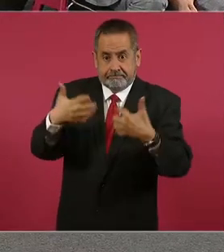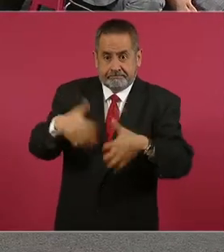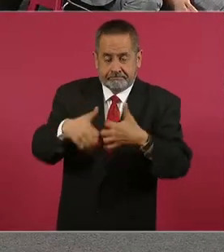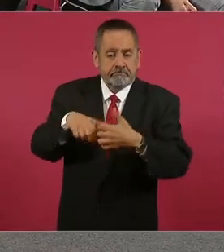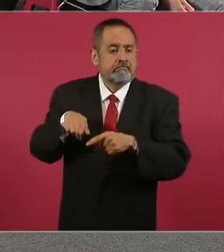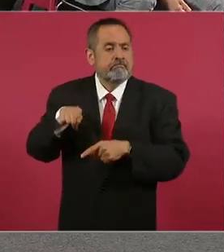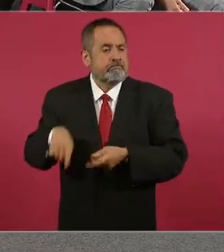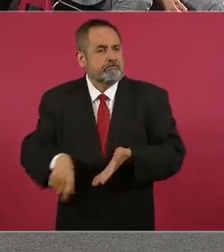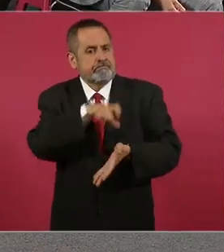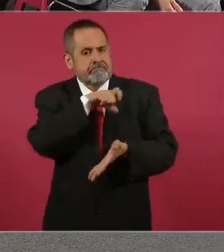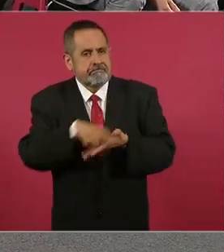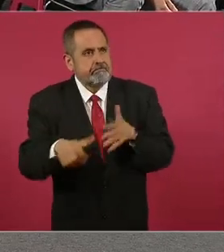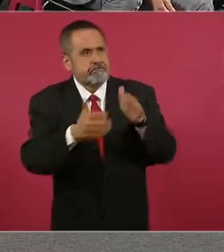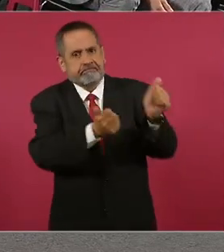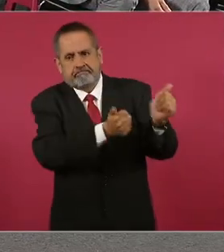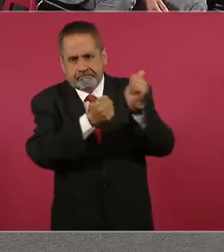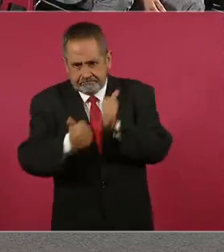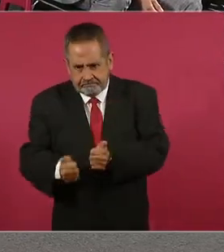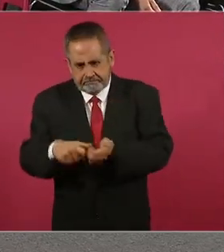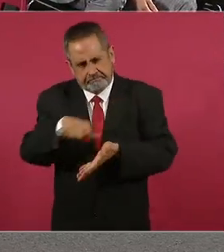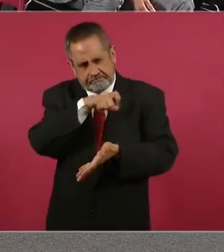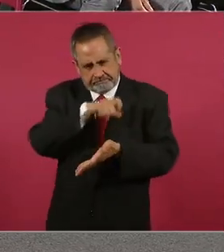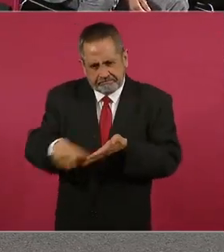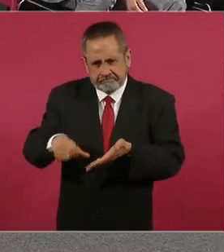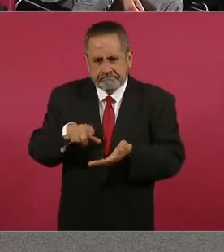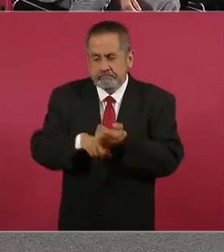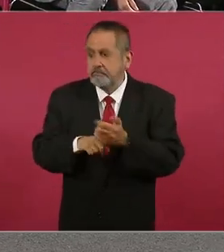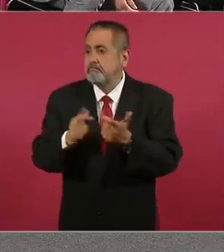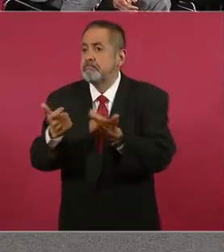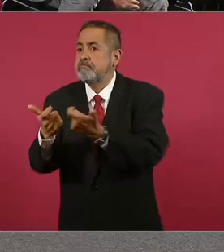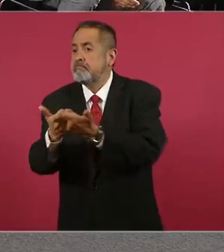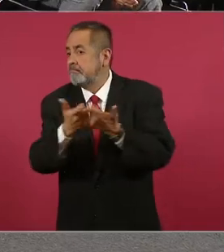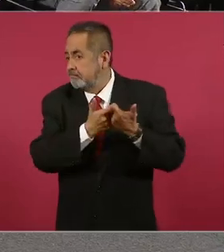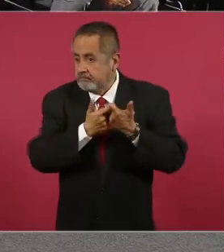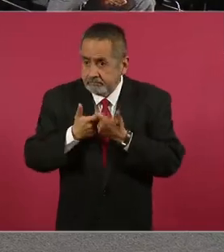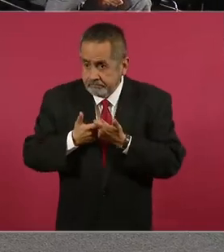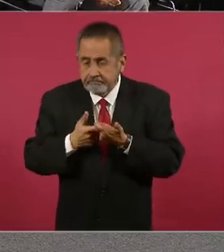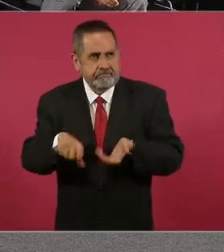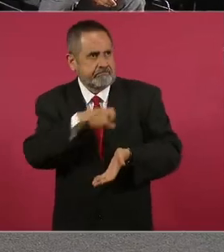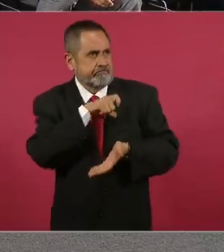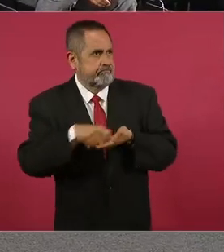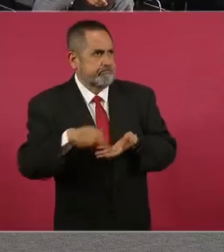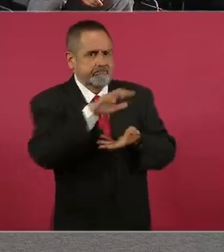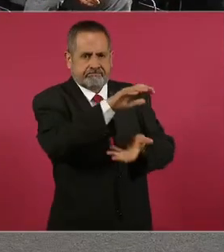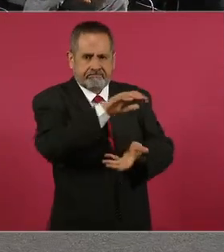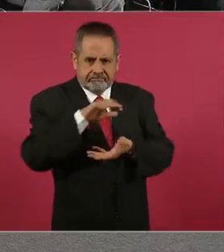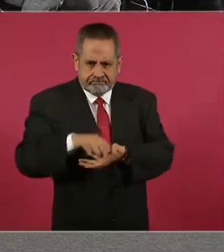compraron sus máquinas con aportaciones.